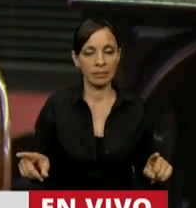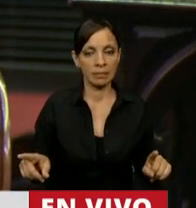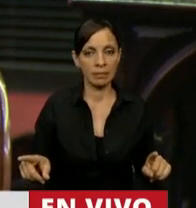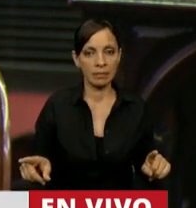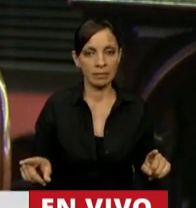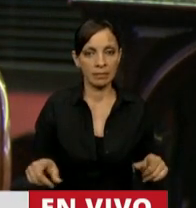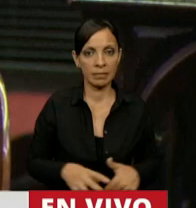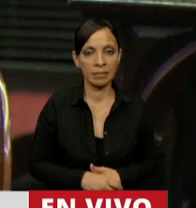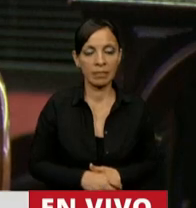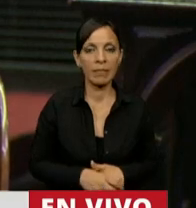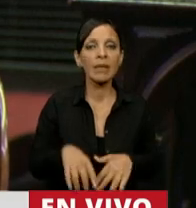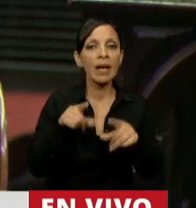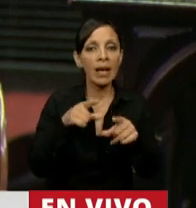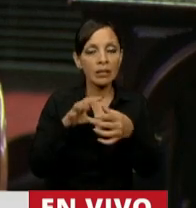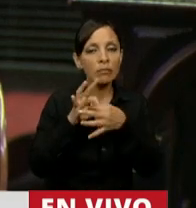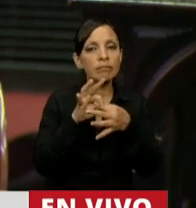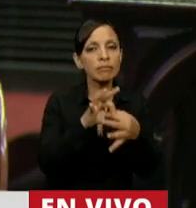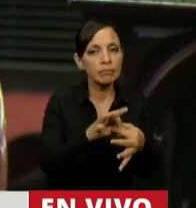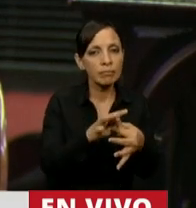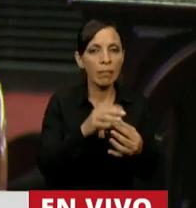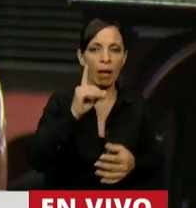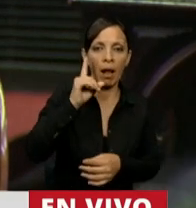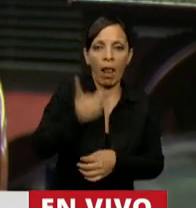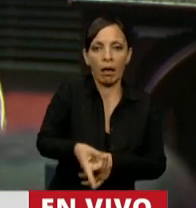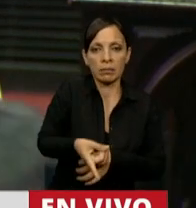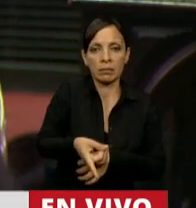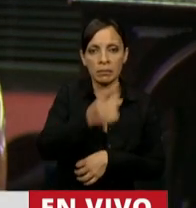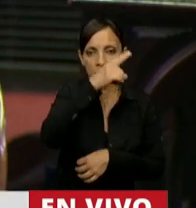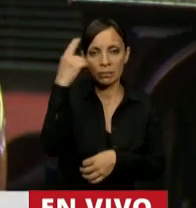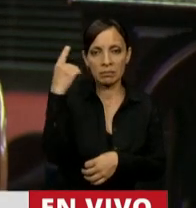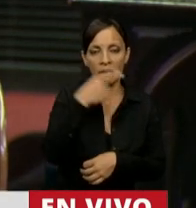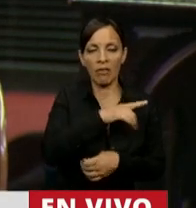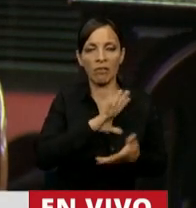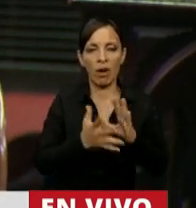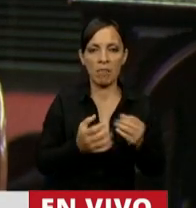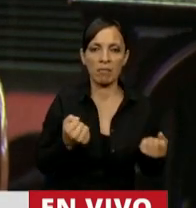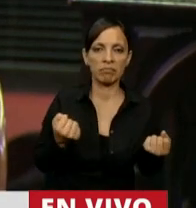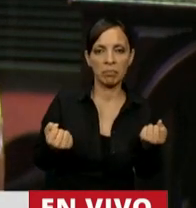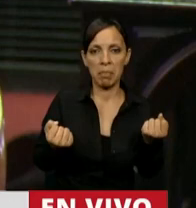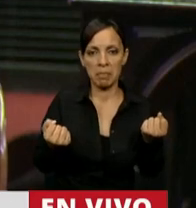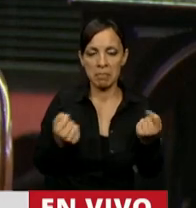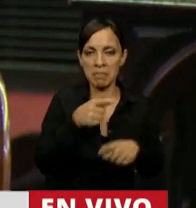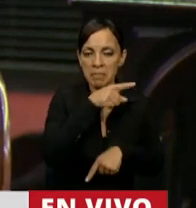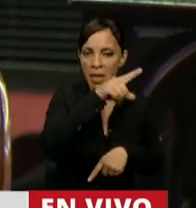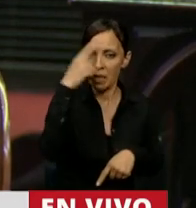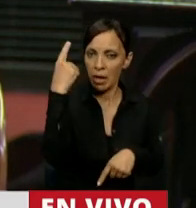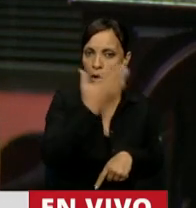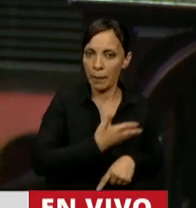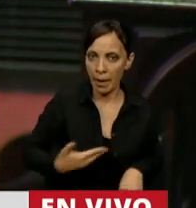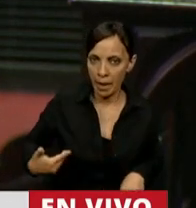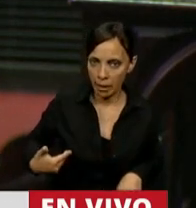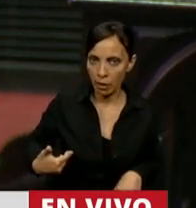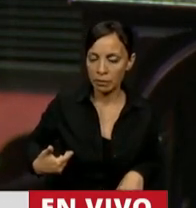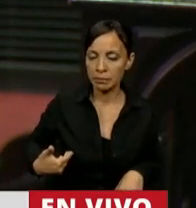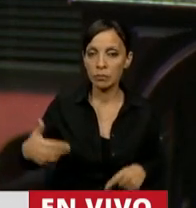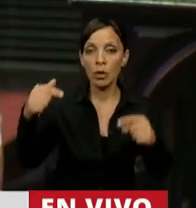ver con la clara imposición y la clara actitud patoteril que tiene el Gobierno Nacional con